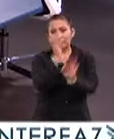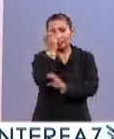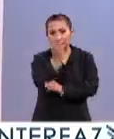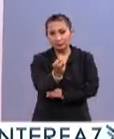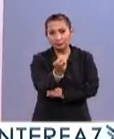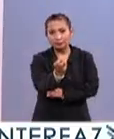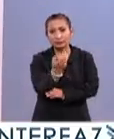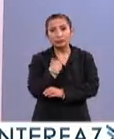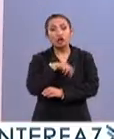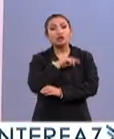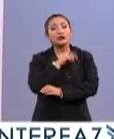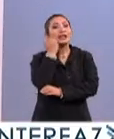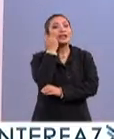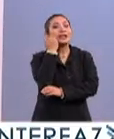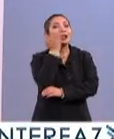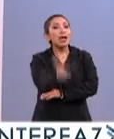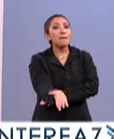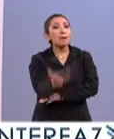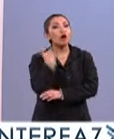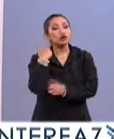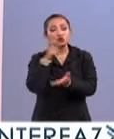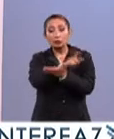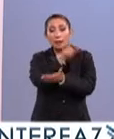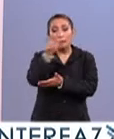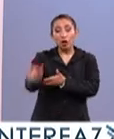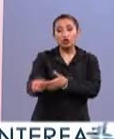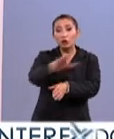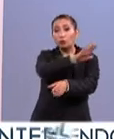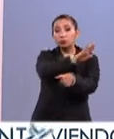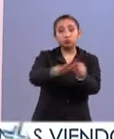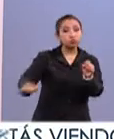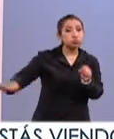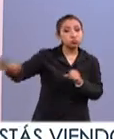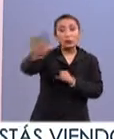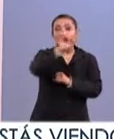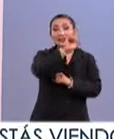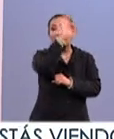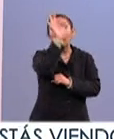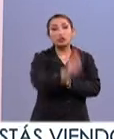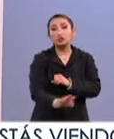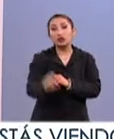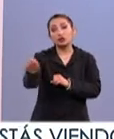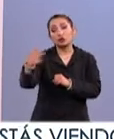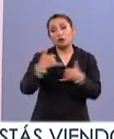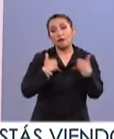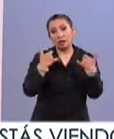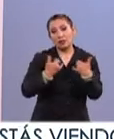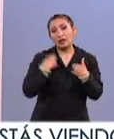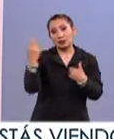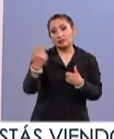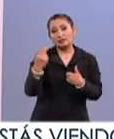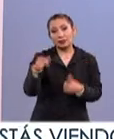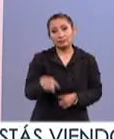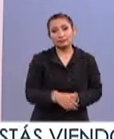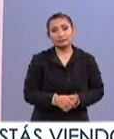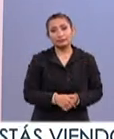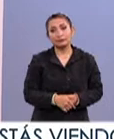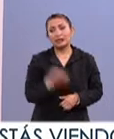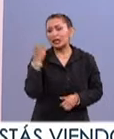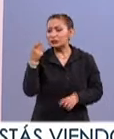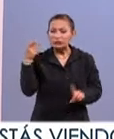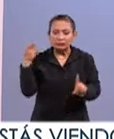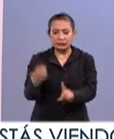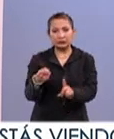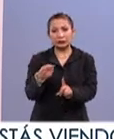esto. Nosotros buscamos de manutención cubrir al 60% de los jóvenes que la necesitan. Esos